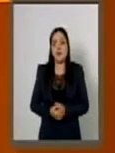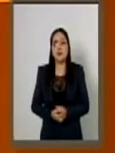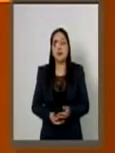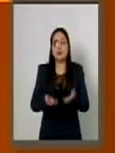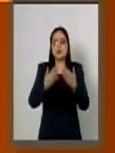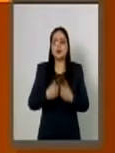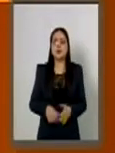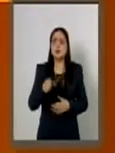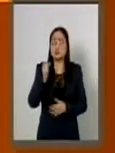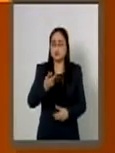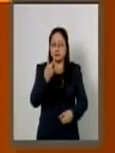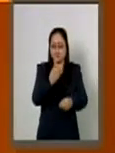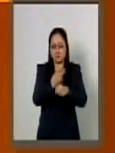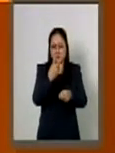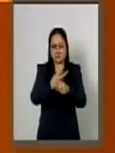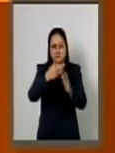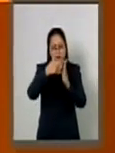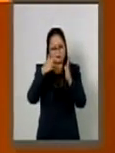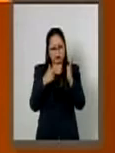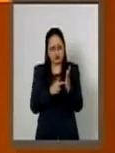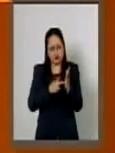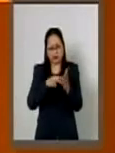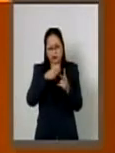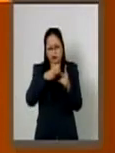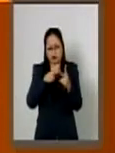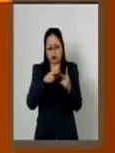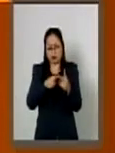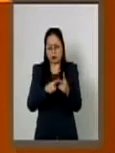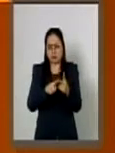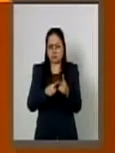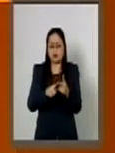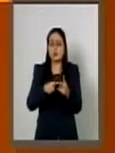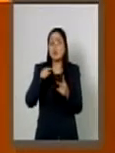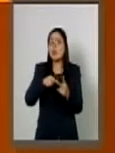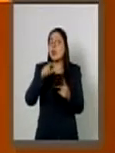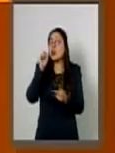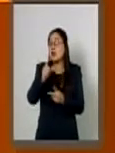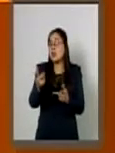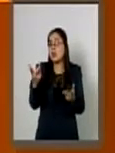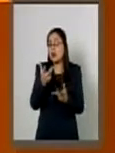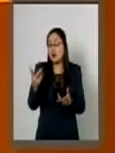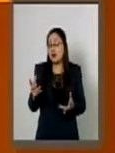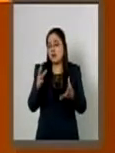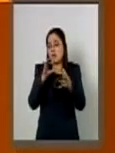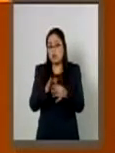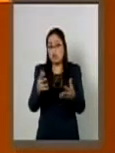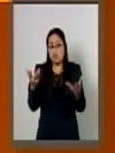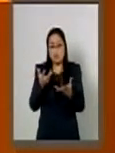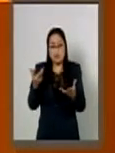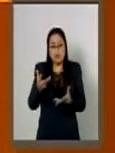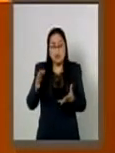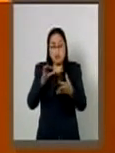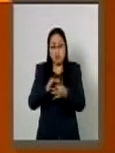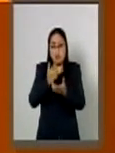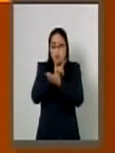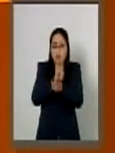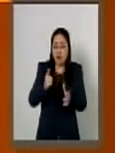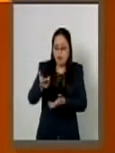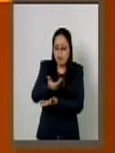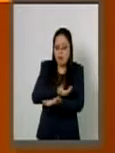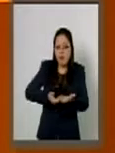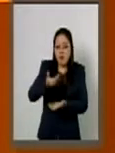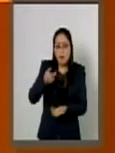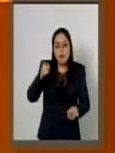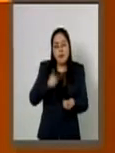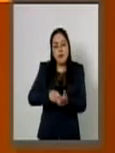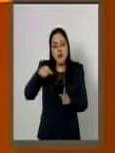segundo protocolo, a través del cual se constituye la Comisión de Libre Comercio, que será el